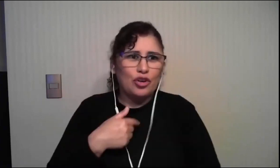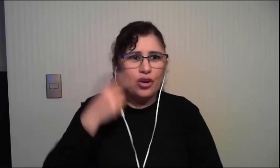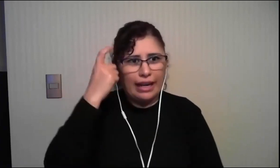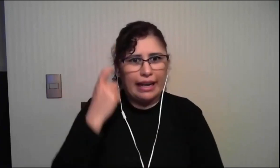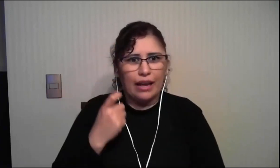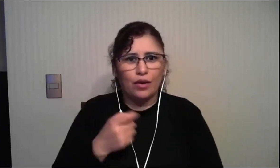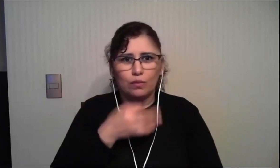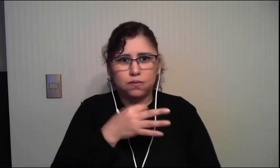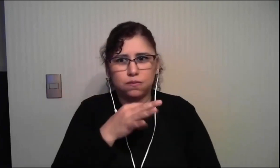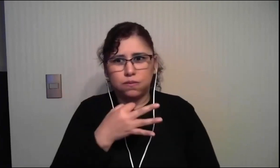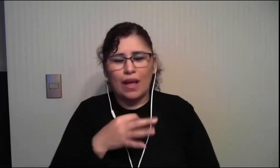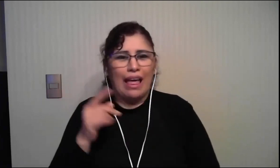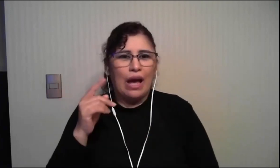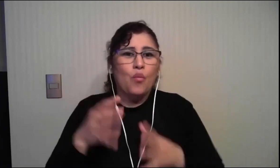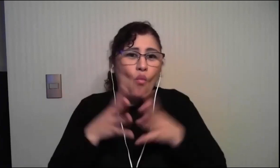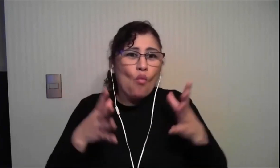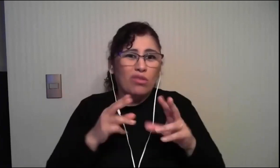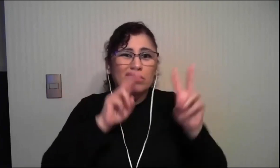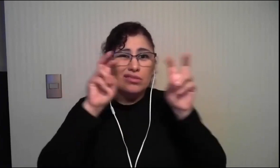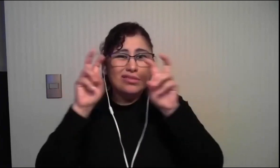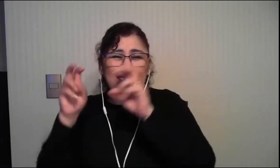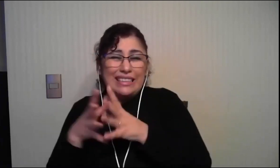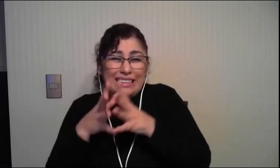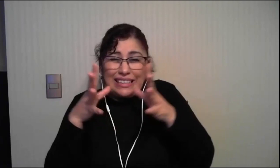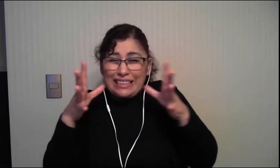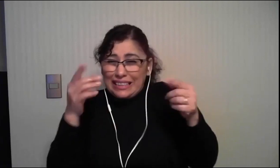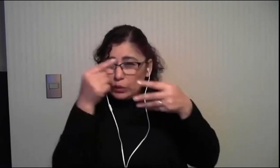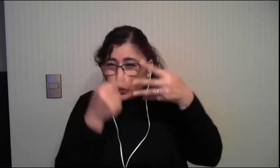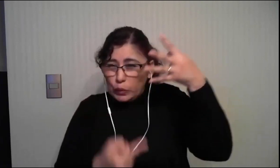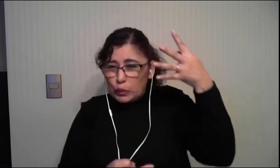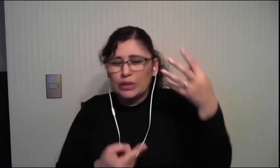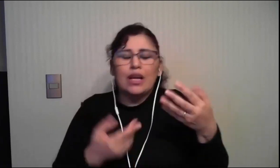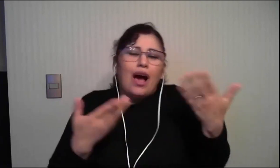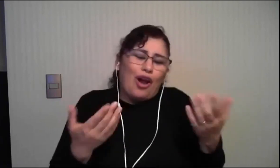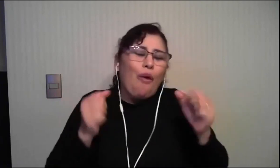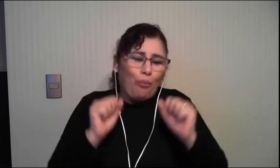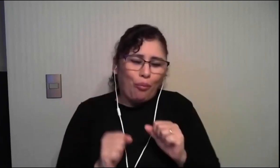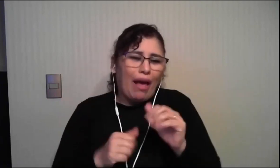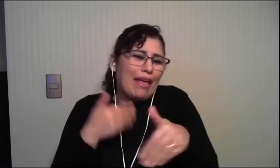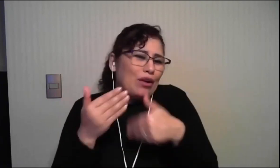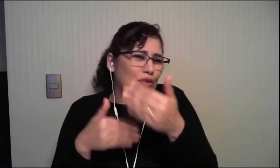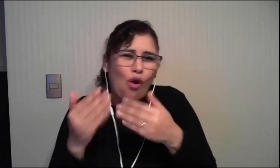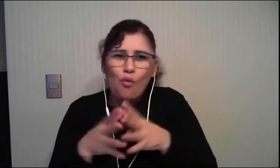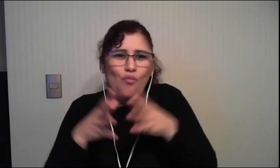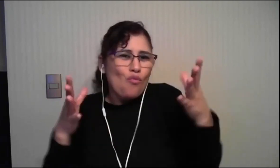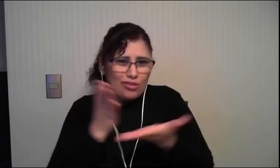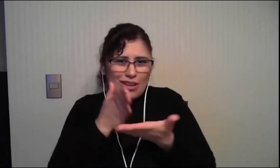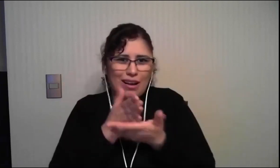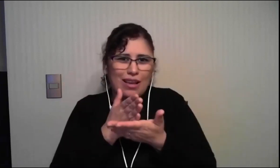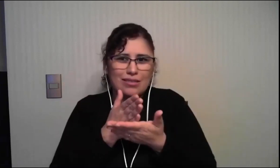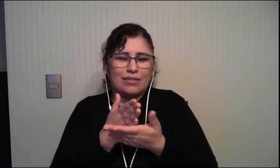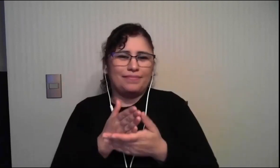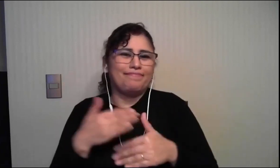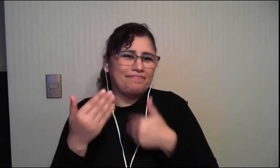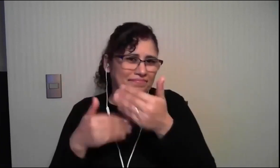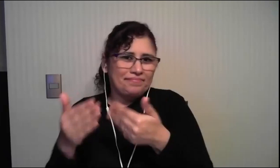bastante intensa, un tema súper amplio que perfectamente podría dar para varias cátedras más, ya,